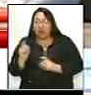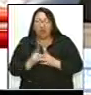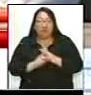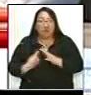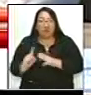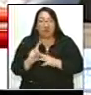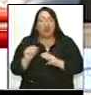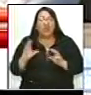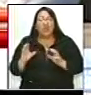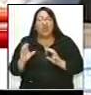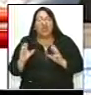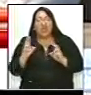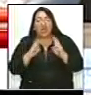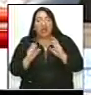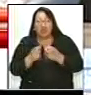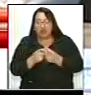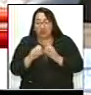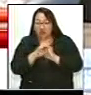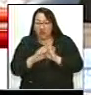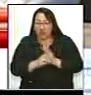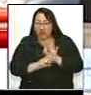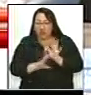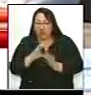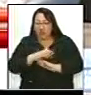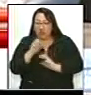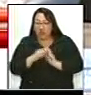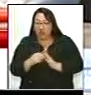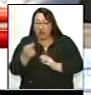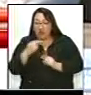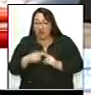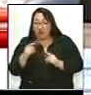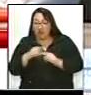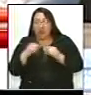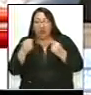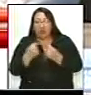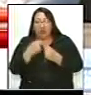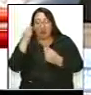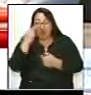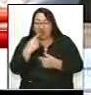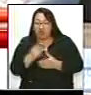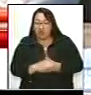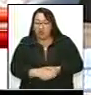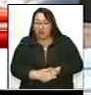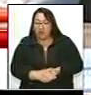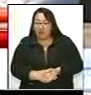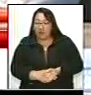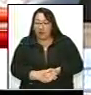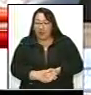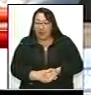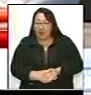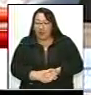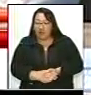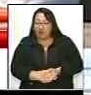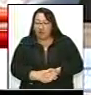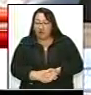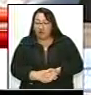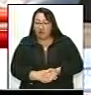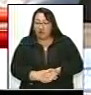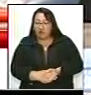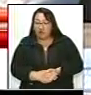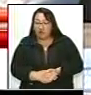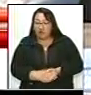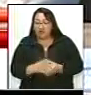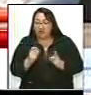Comisión de Constitución. 15 proyectos que venían de diferentes bancadas que decían, inclusive en los términos mucho más